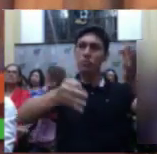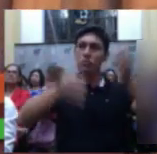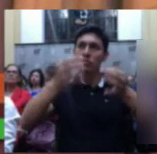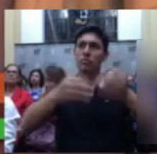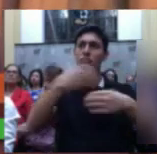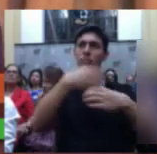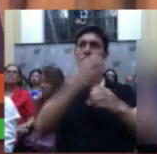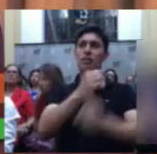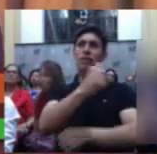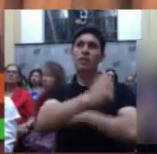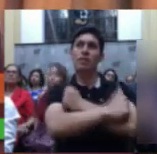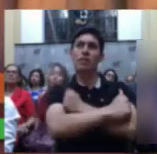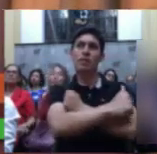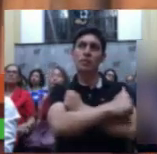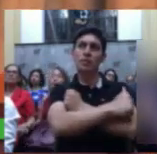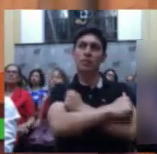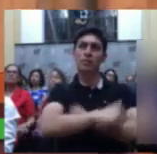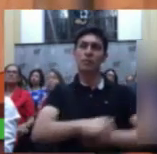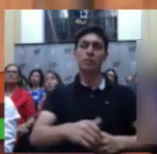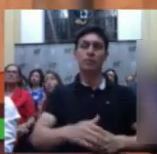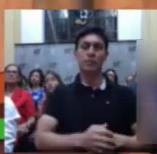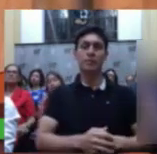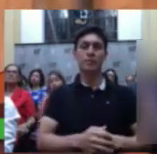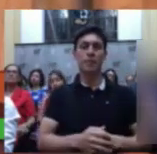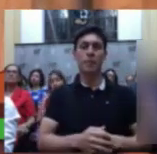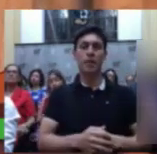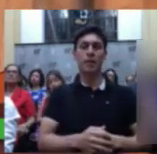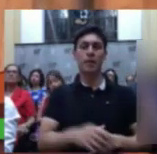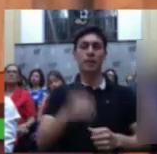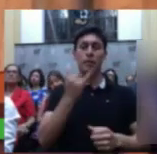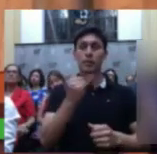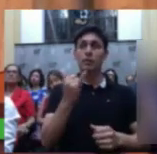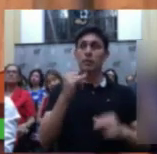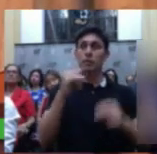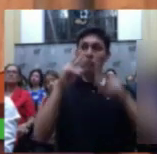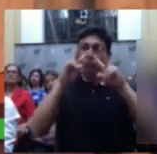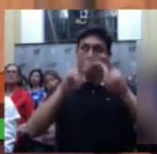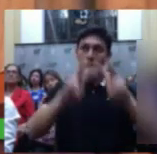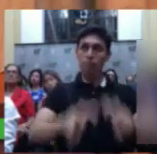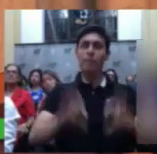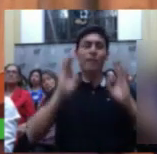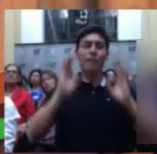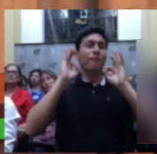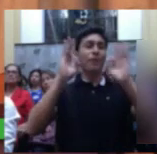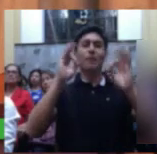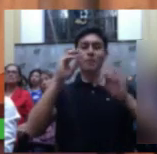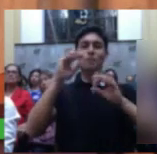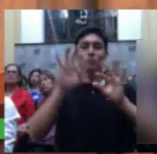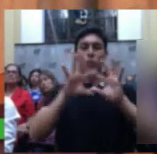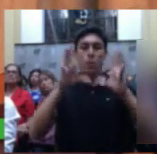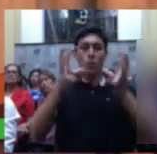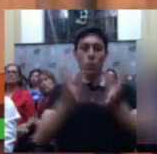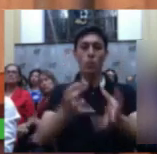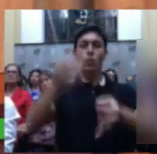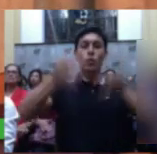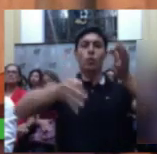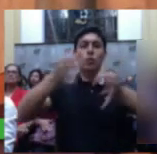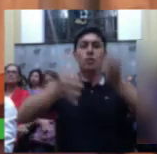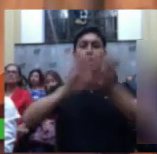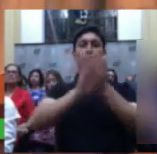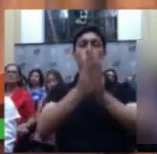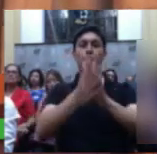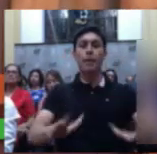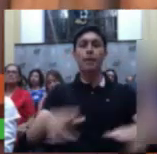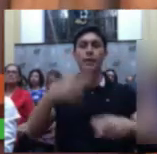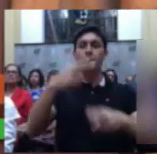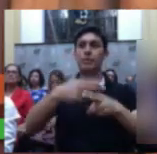la Magistratura. Y por cierto, el descubrimiento del fabuloso mundo de la justicia de paz